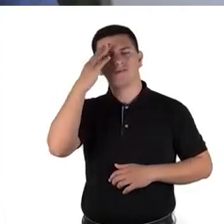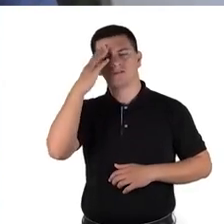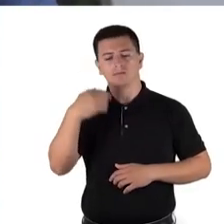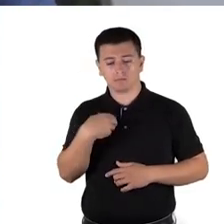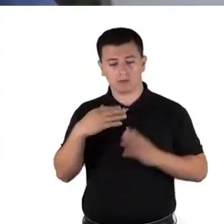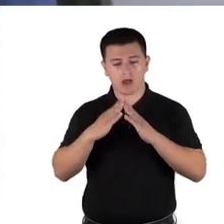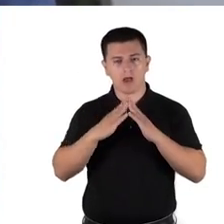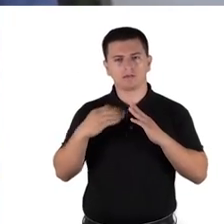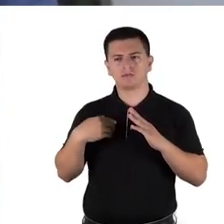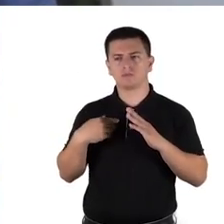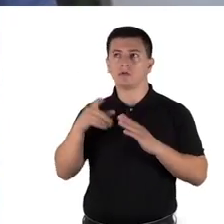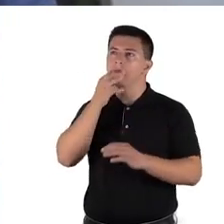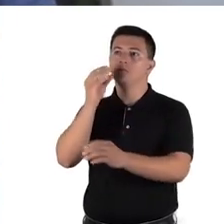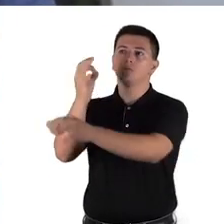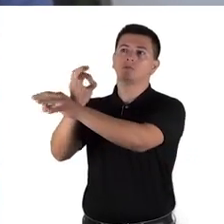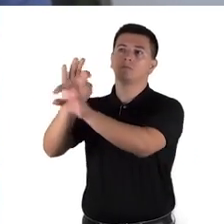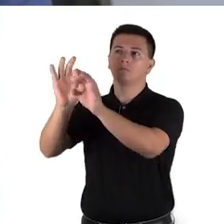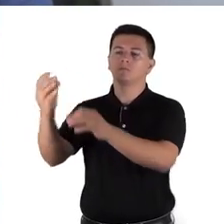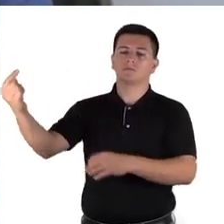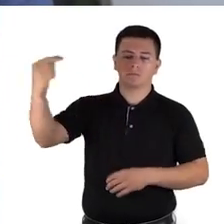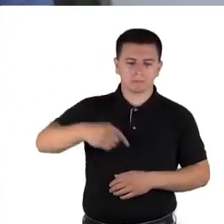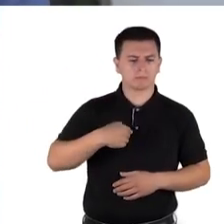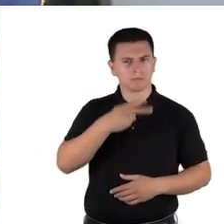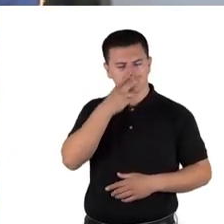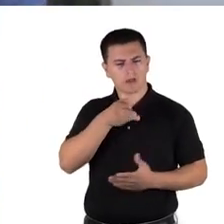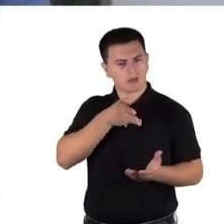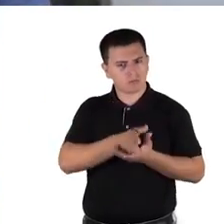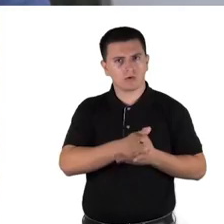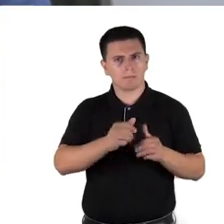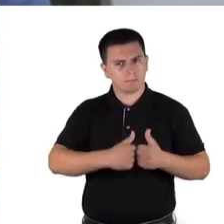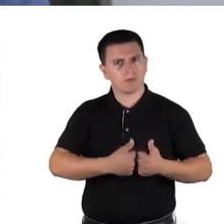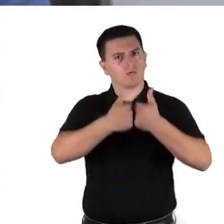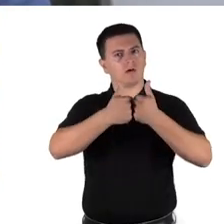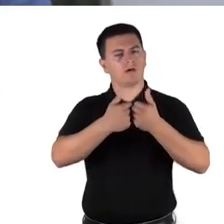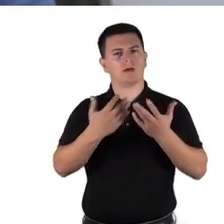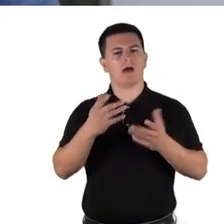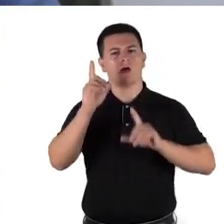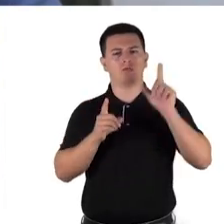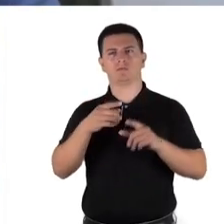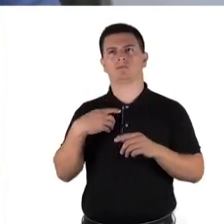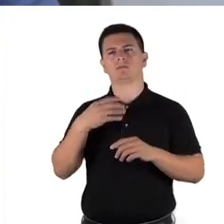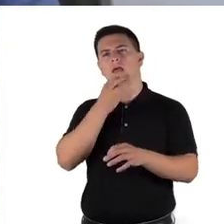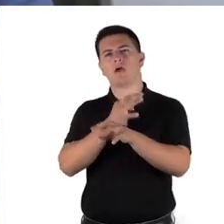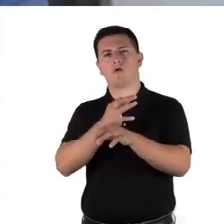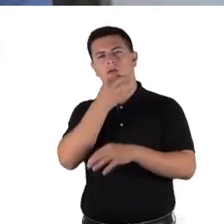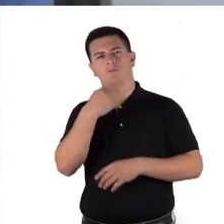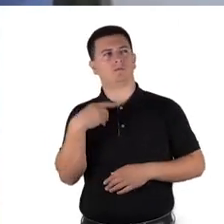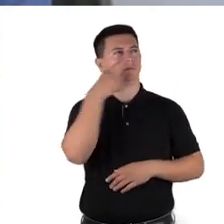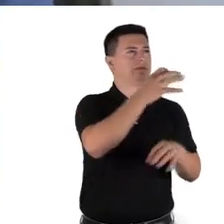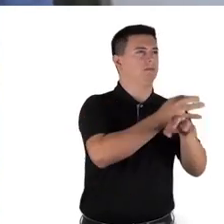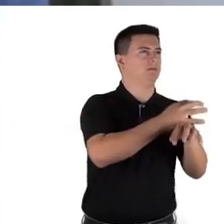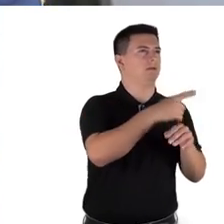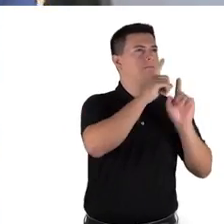algunos cambios. ¿Qué es lo que nosotros podemos hacer en casa o para reforzar lo que ellos hacen en la escuela, pero con otro mecanismo, digamos, que no